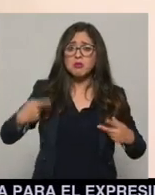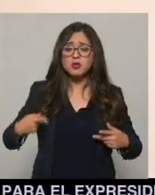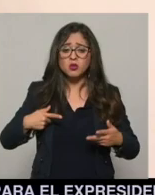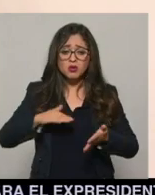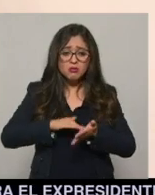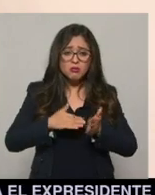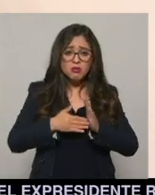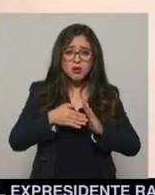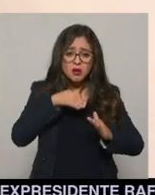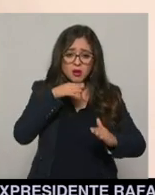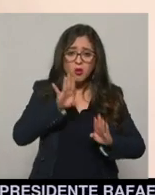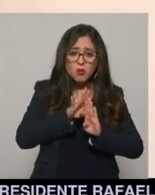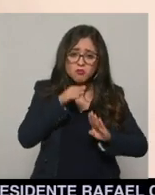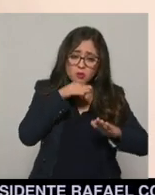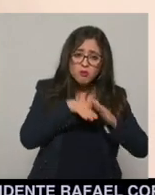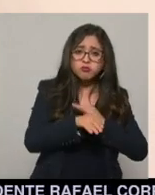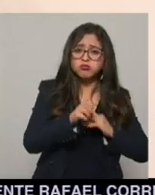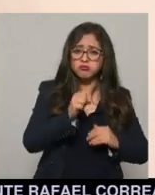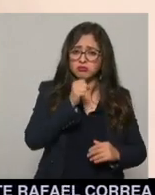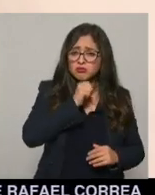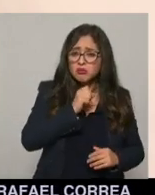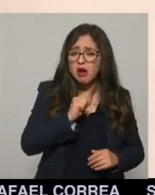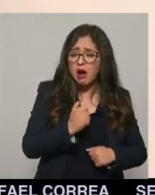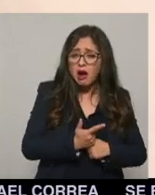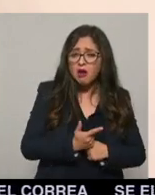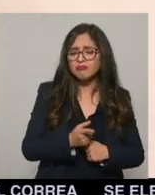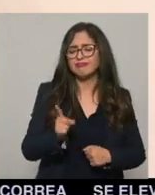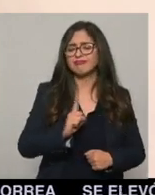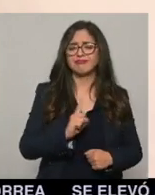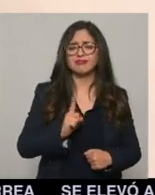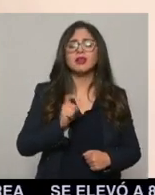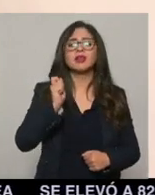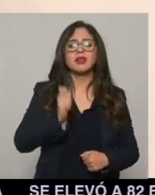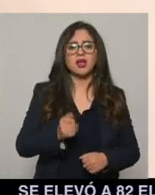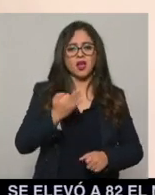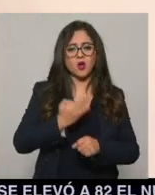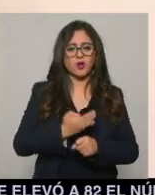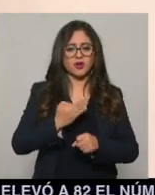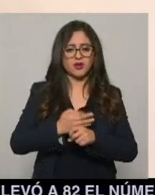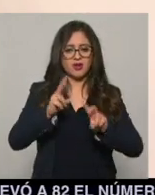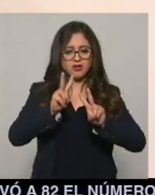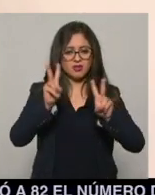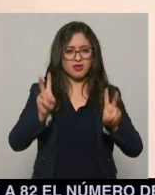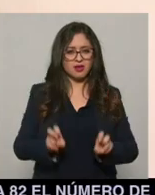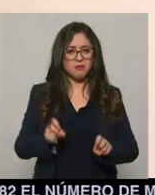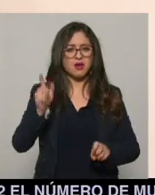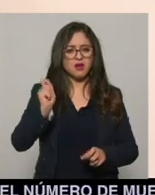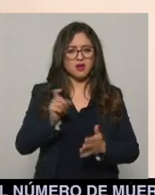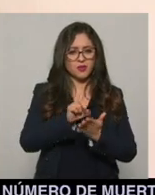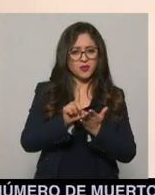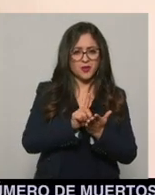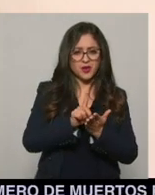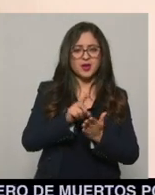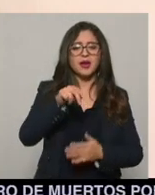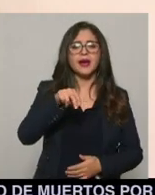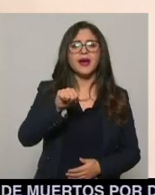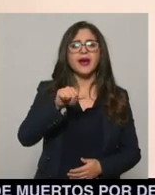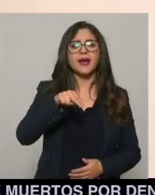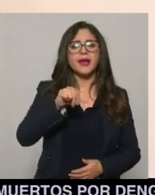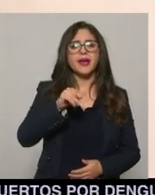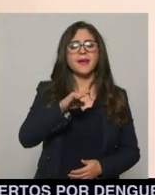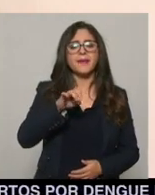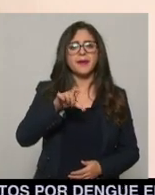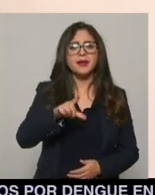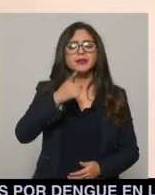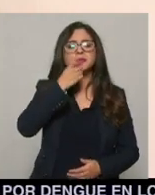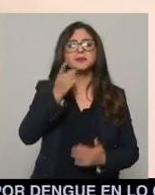una estructura en el organigrama de, por ejemplo, del narcotráfico, ya que salió a colación. Anabel Hernández documenta muy claramente